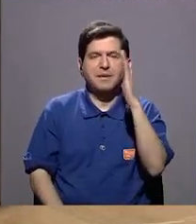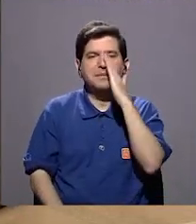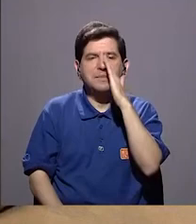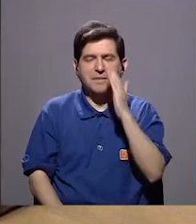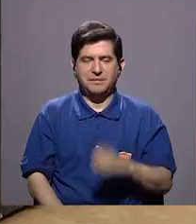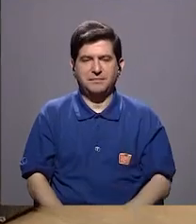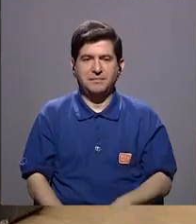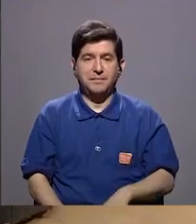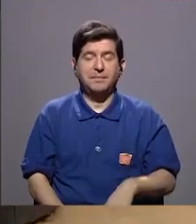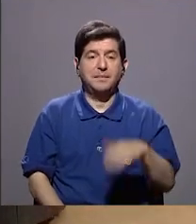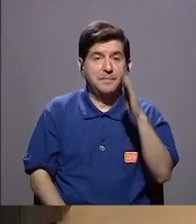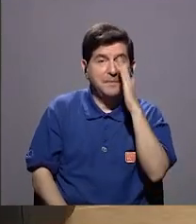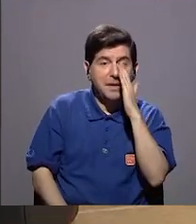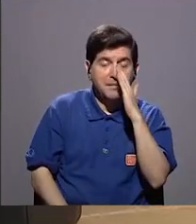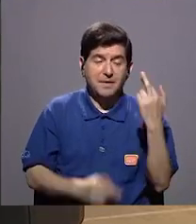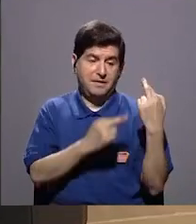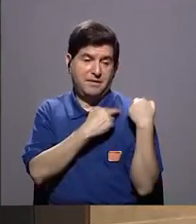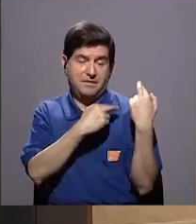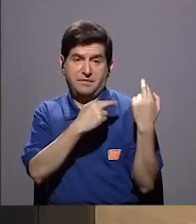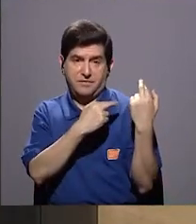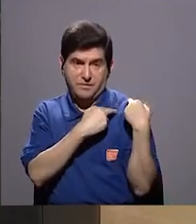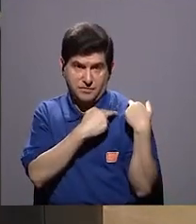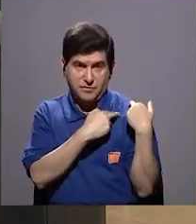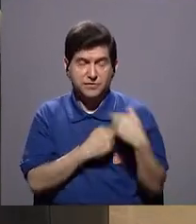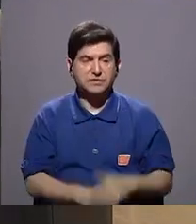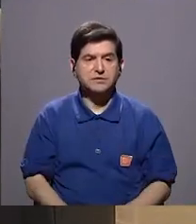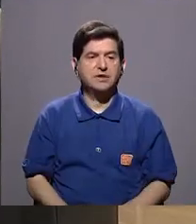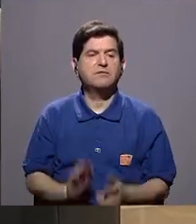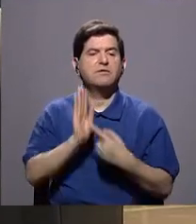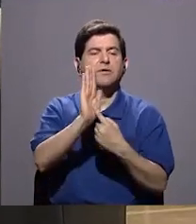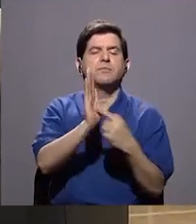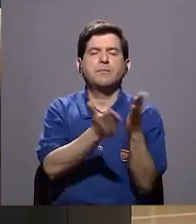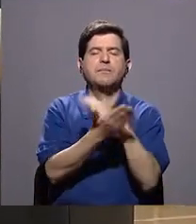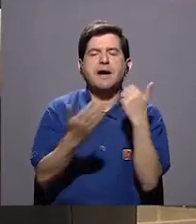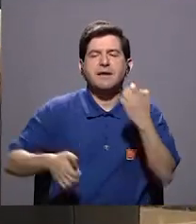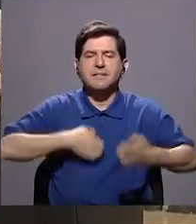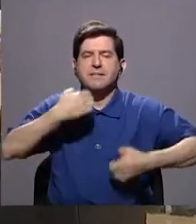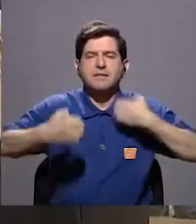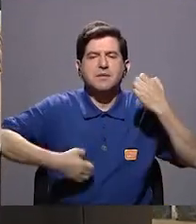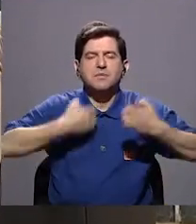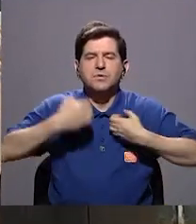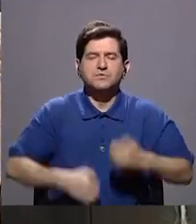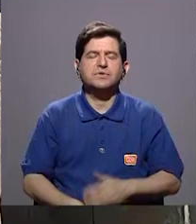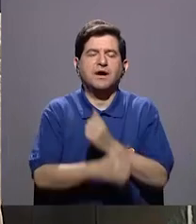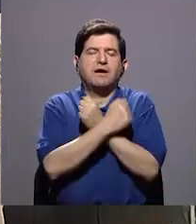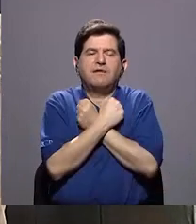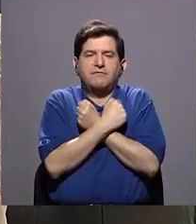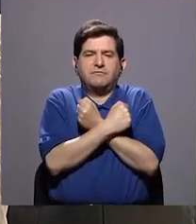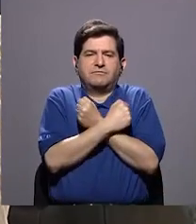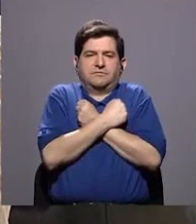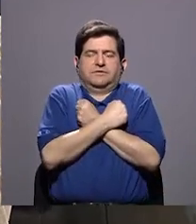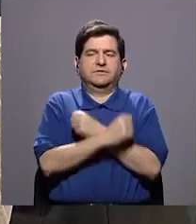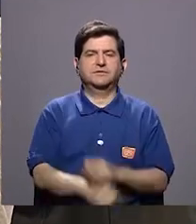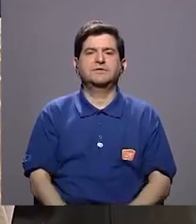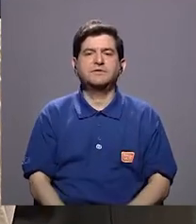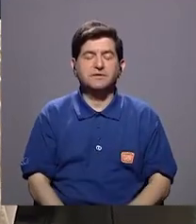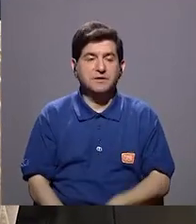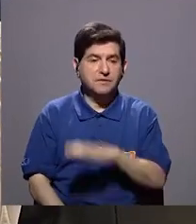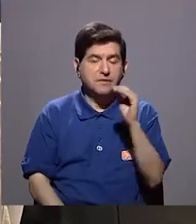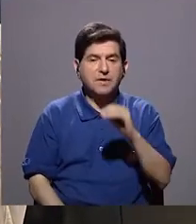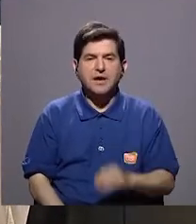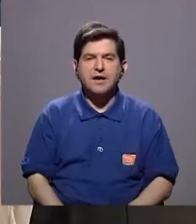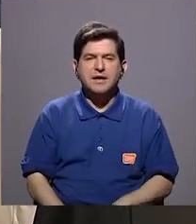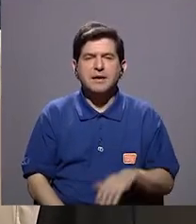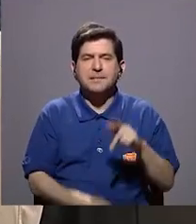madre. La madre va a ser la encargada o va a ser el reflejo de la parte emocional, de la parte afectiva, de la parte